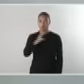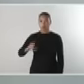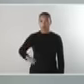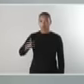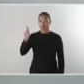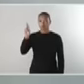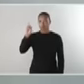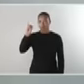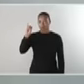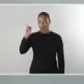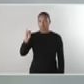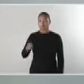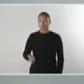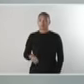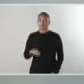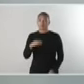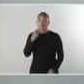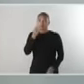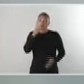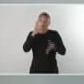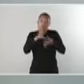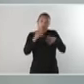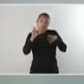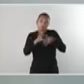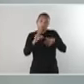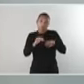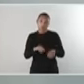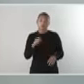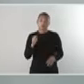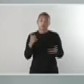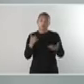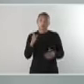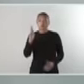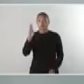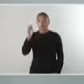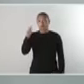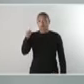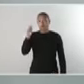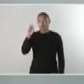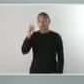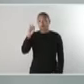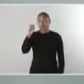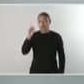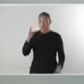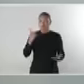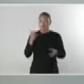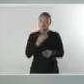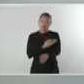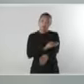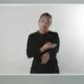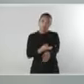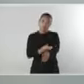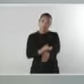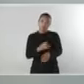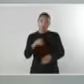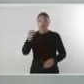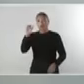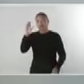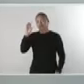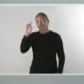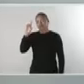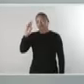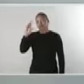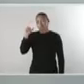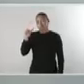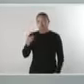Baltazar Hinojosa que nos explique qué beneficio tuvo su familia en acerca Qué pasó ahí